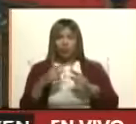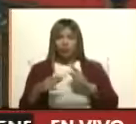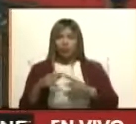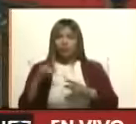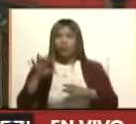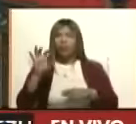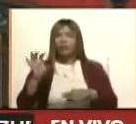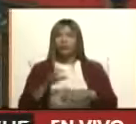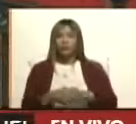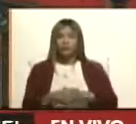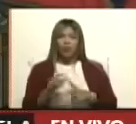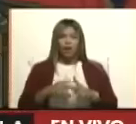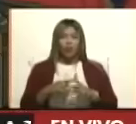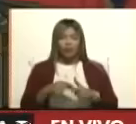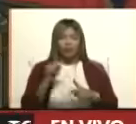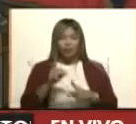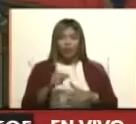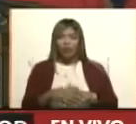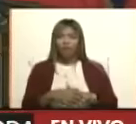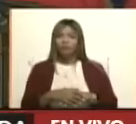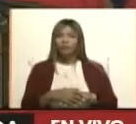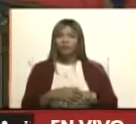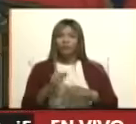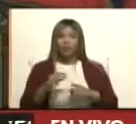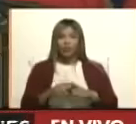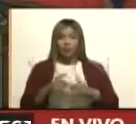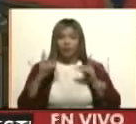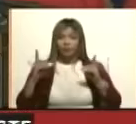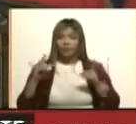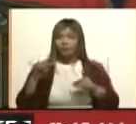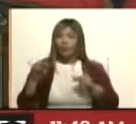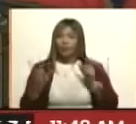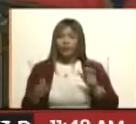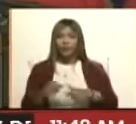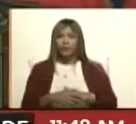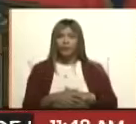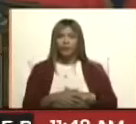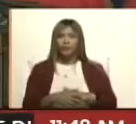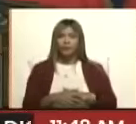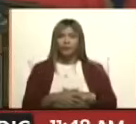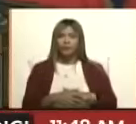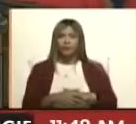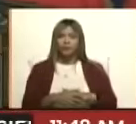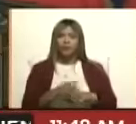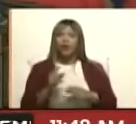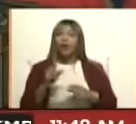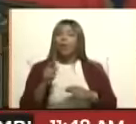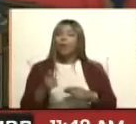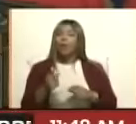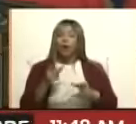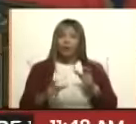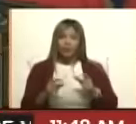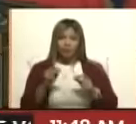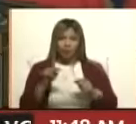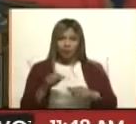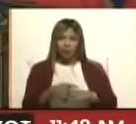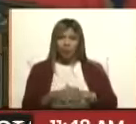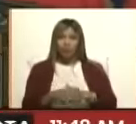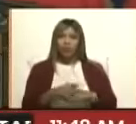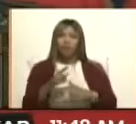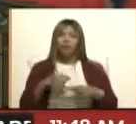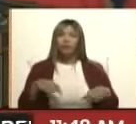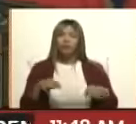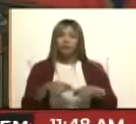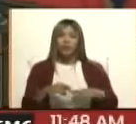país. Y fue por la valentía de esas personas que se enfrentaron, fíjate, pocas personas, y desde allí, desde esta